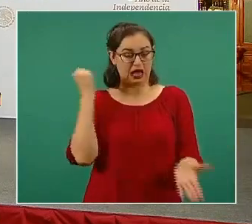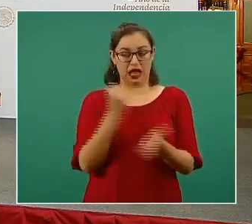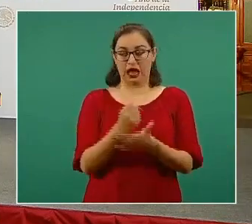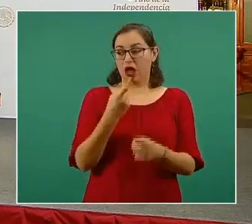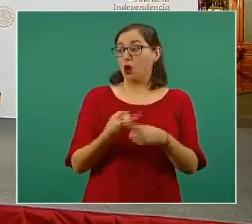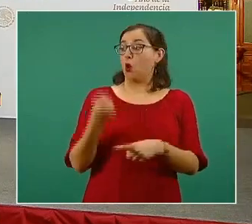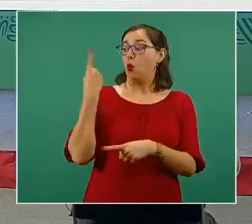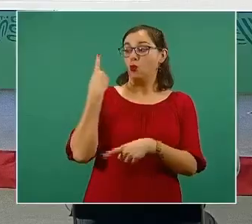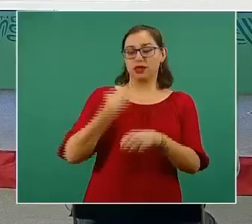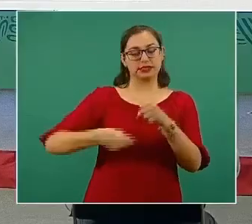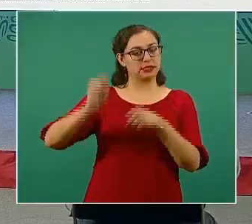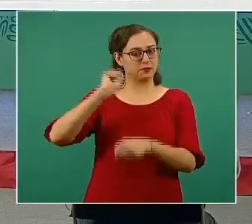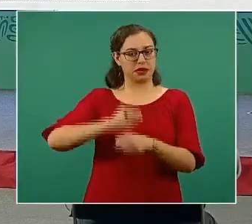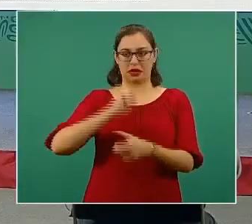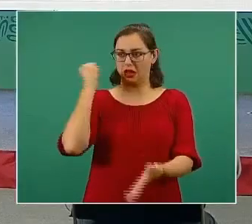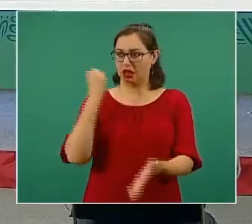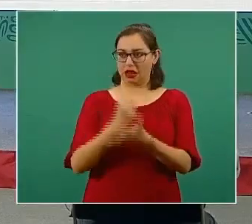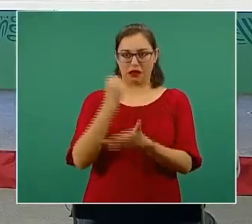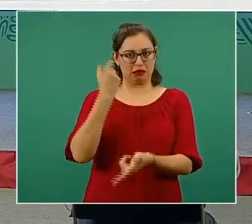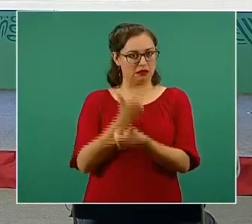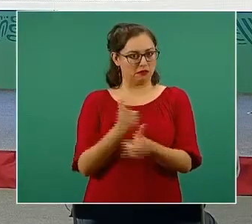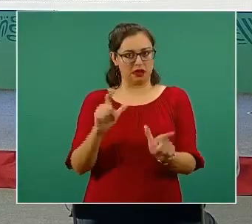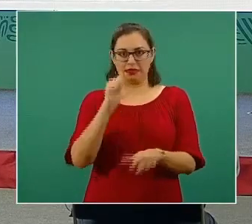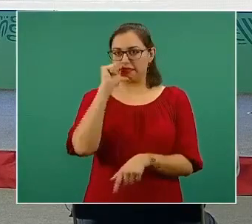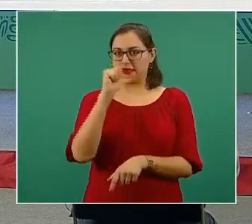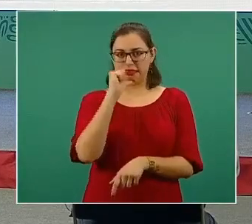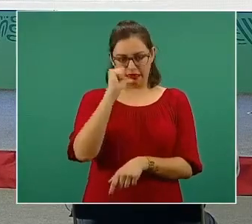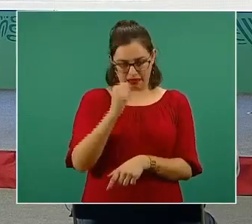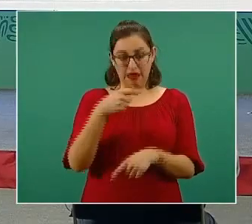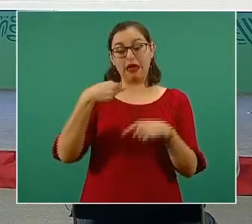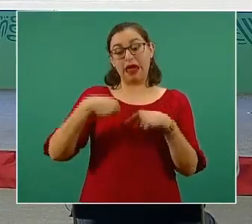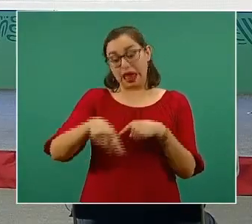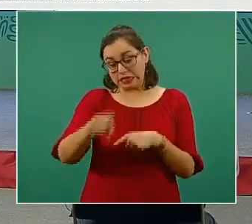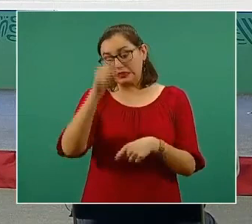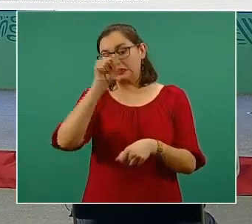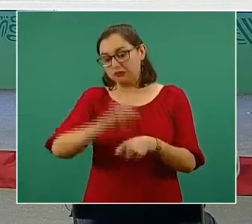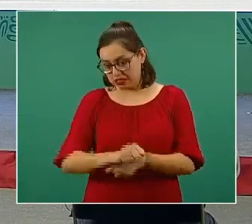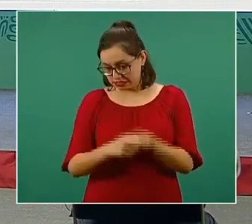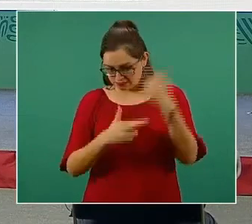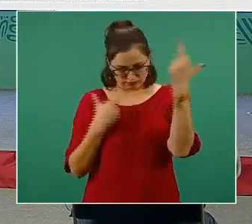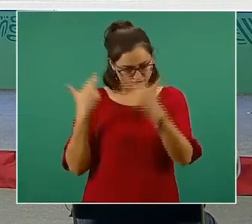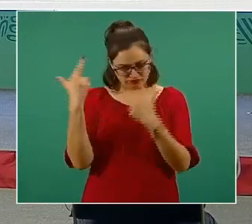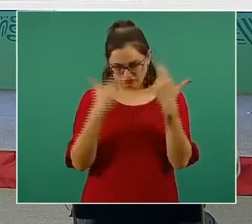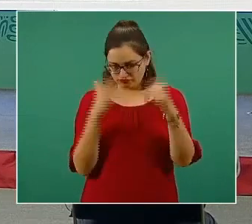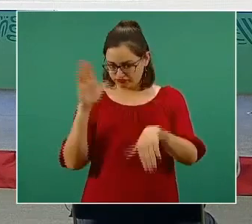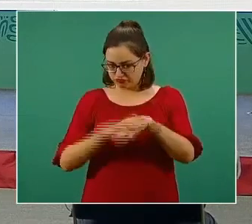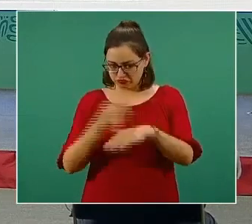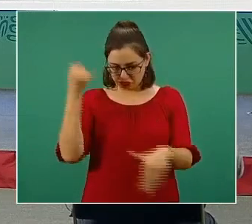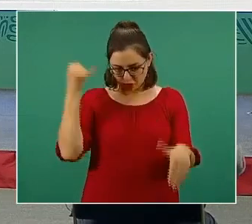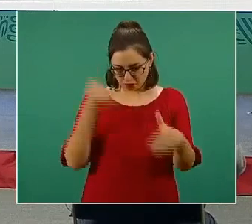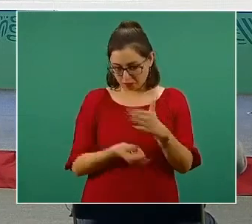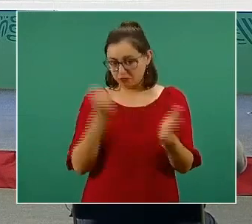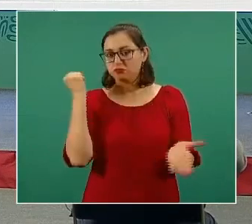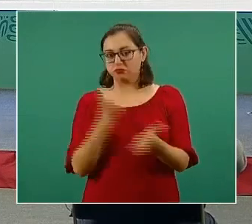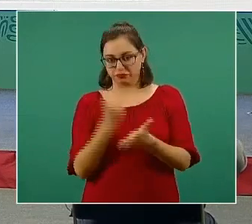semana pasada por las razones ya comentadas. Se anticipa que esta semana concluirá el proceso analítico.